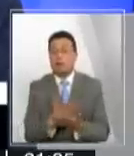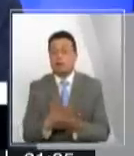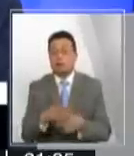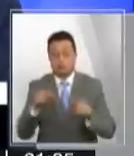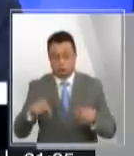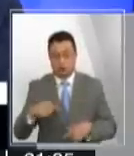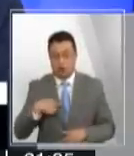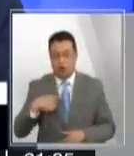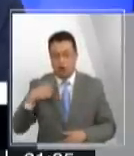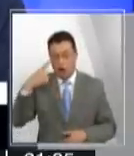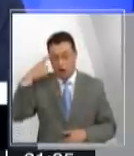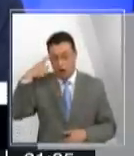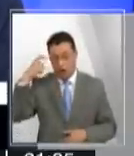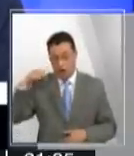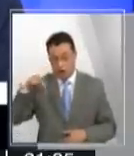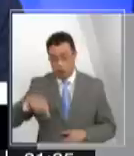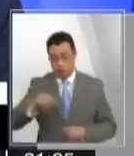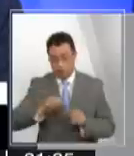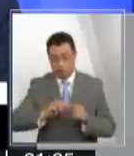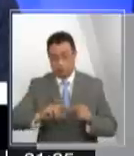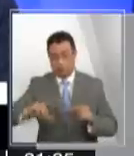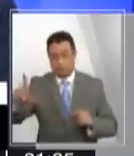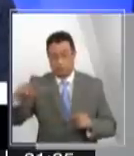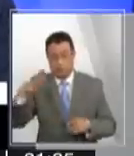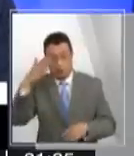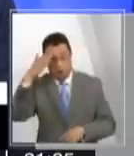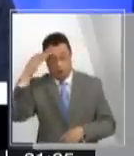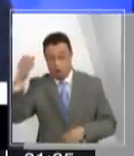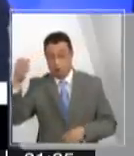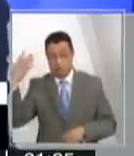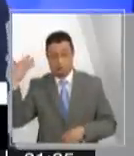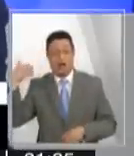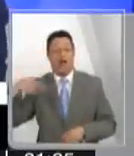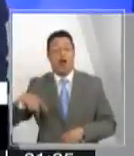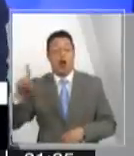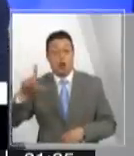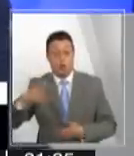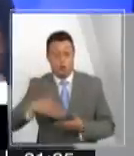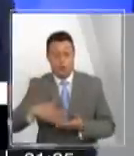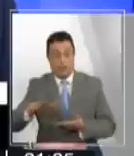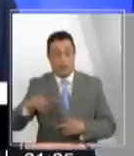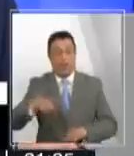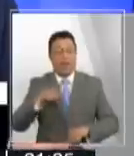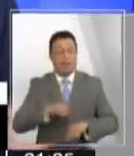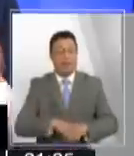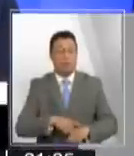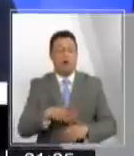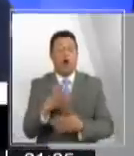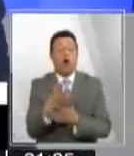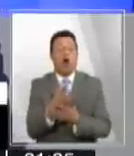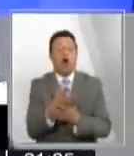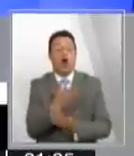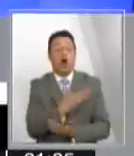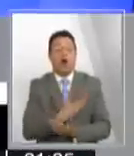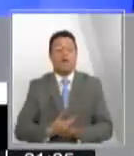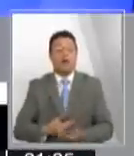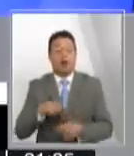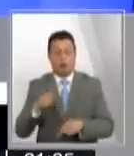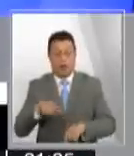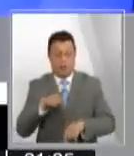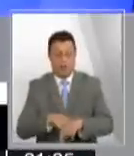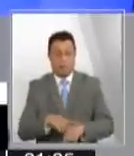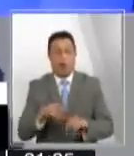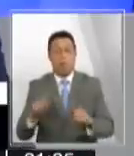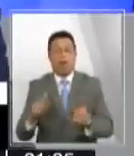tengo la impresión que lo que comienza a quedar atrás a partir del lunes es el tiempo del gobierno y comienza el tiempo de los